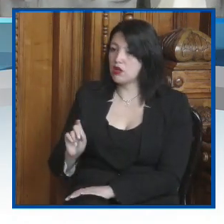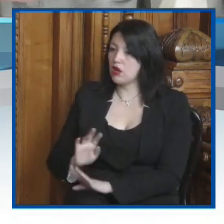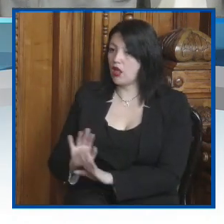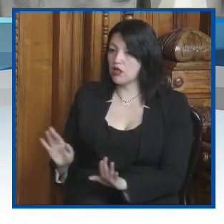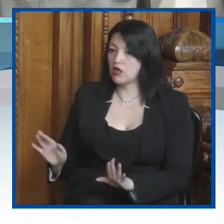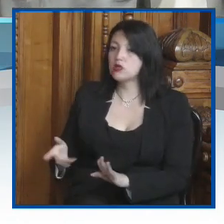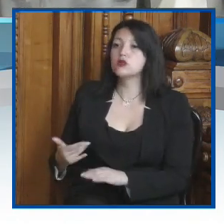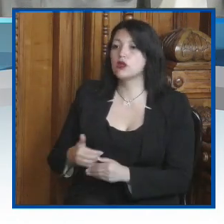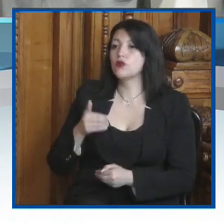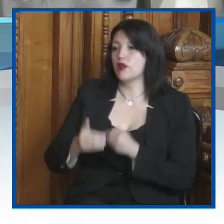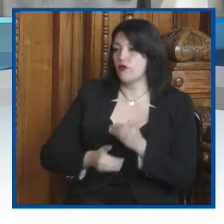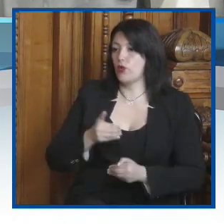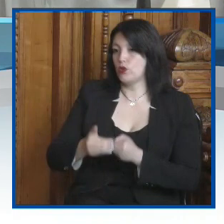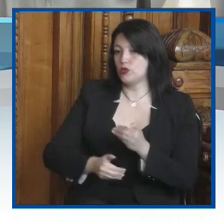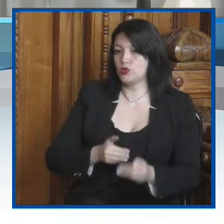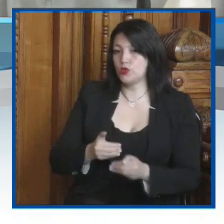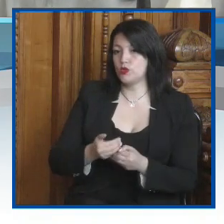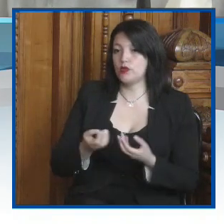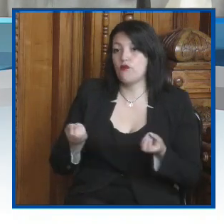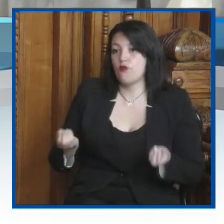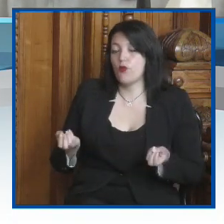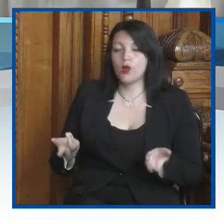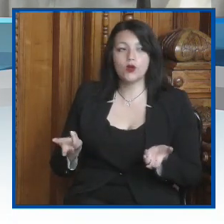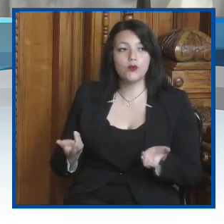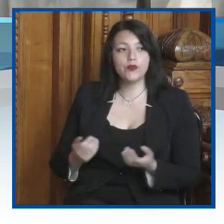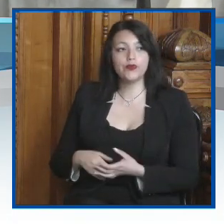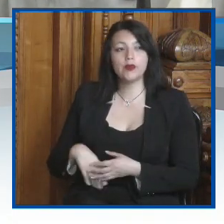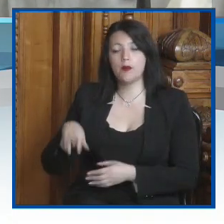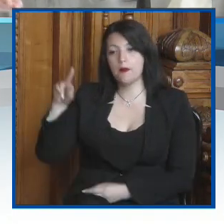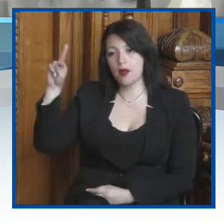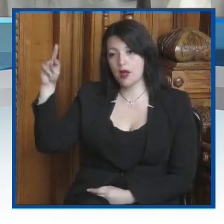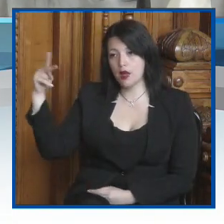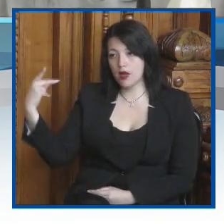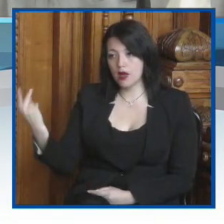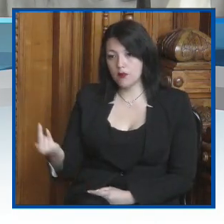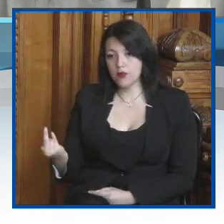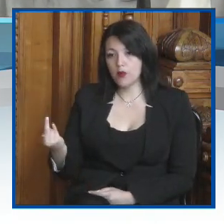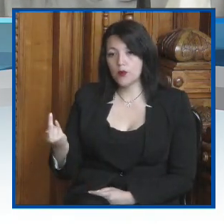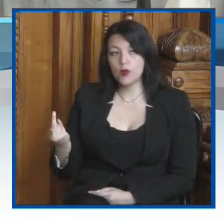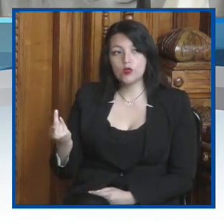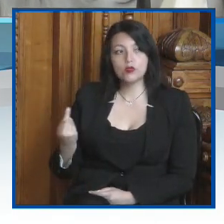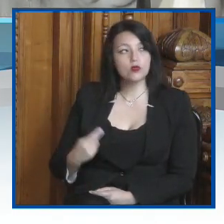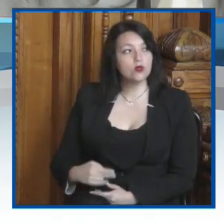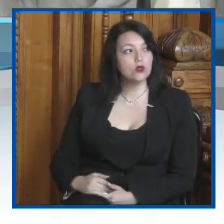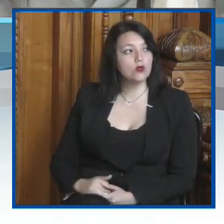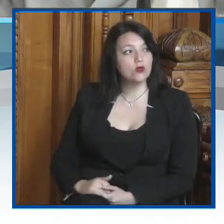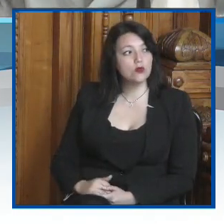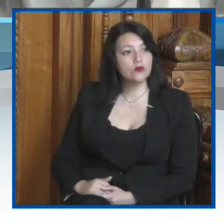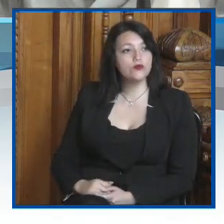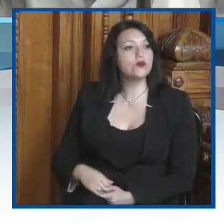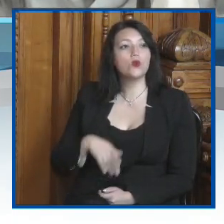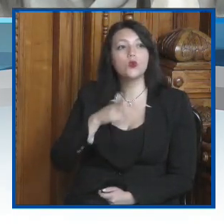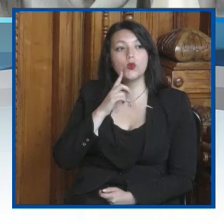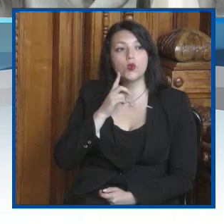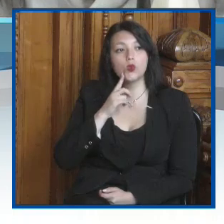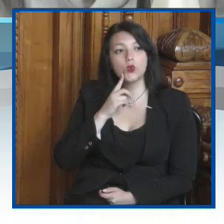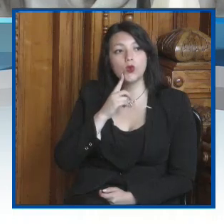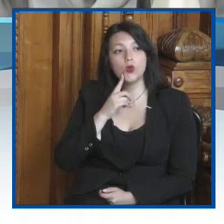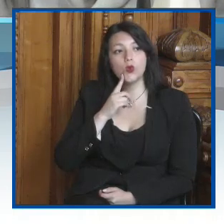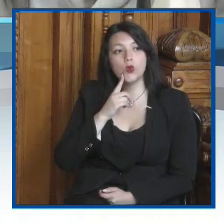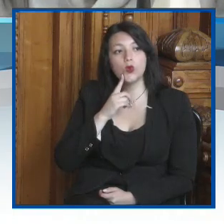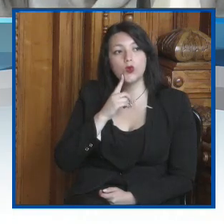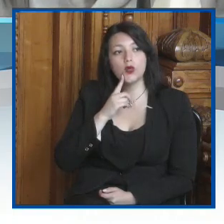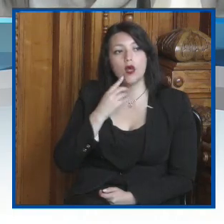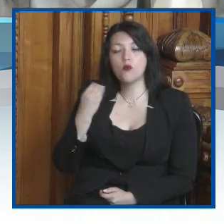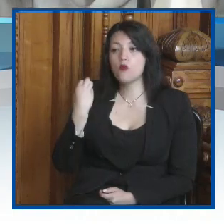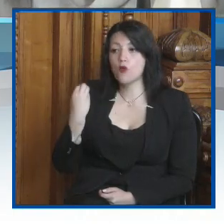ahí la evolución de la encuesta es, bueno, el proveído que cambiamos o la cédula que cambiamos tuvo buena